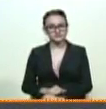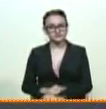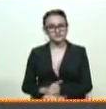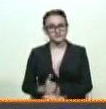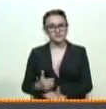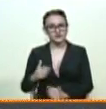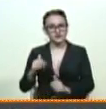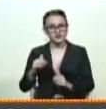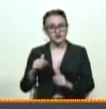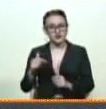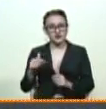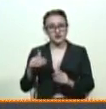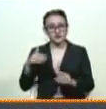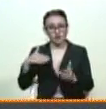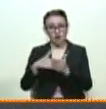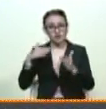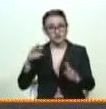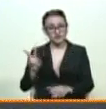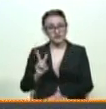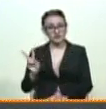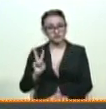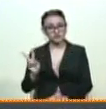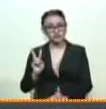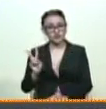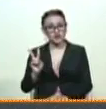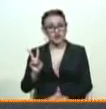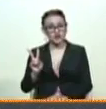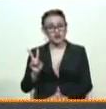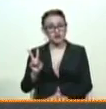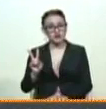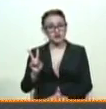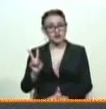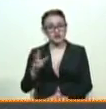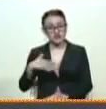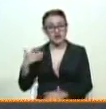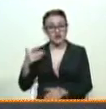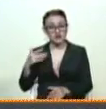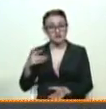levantado sobre Venezuela a propósito de una agresión militar.